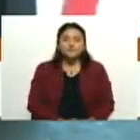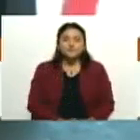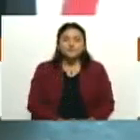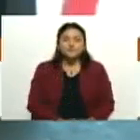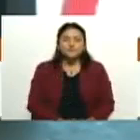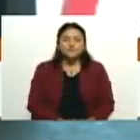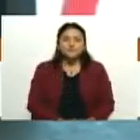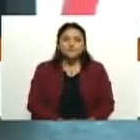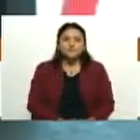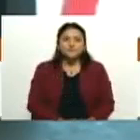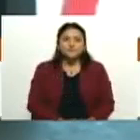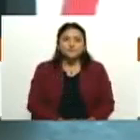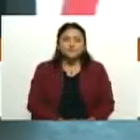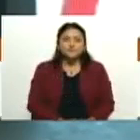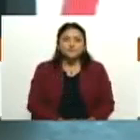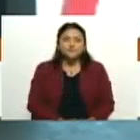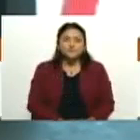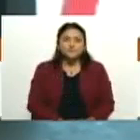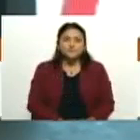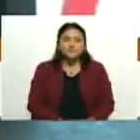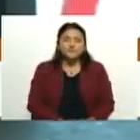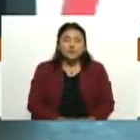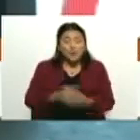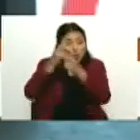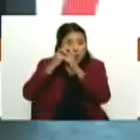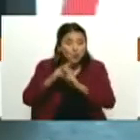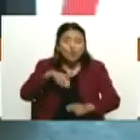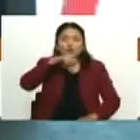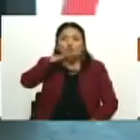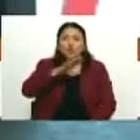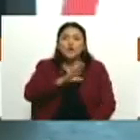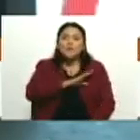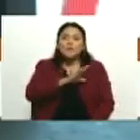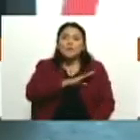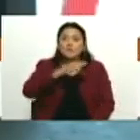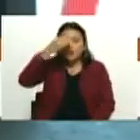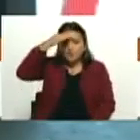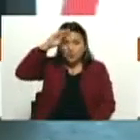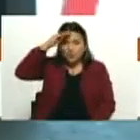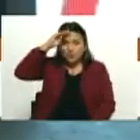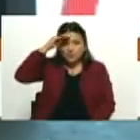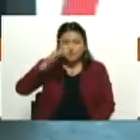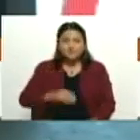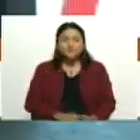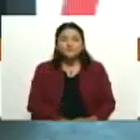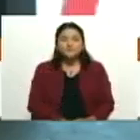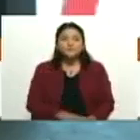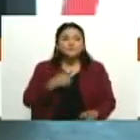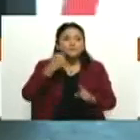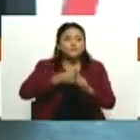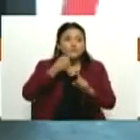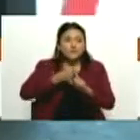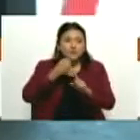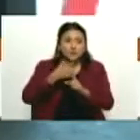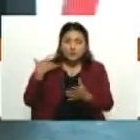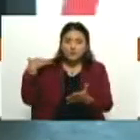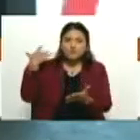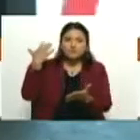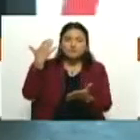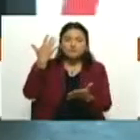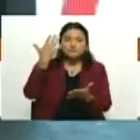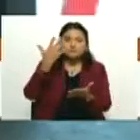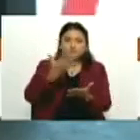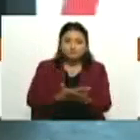el honor tiene que ver con esa historia, ¿no?, de lucha incansable, esa historia